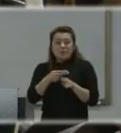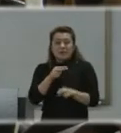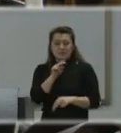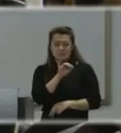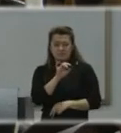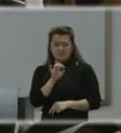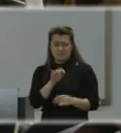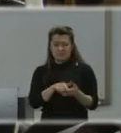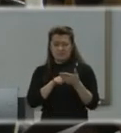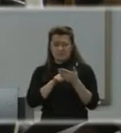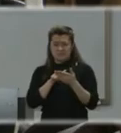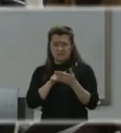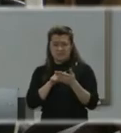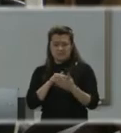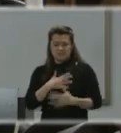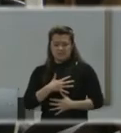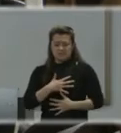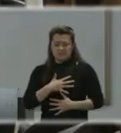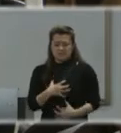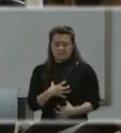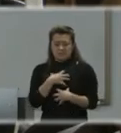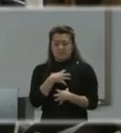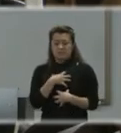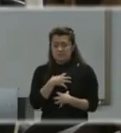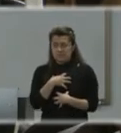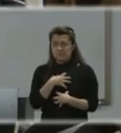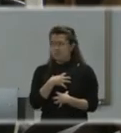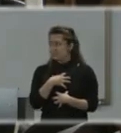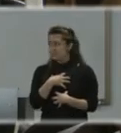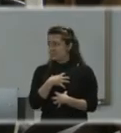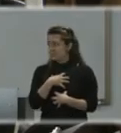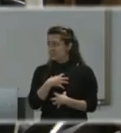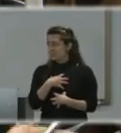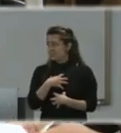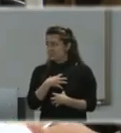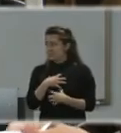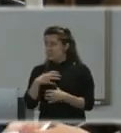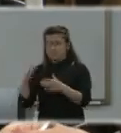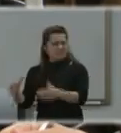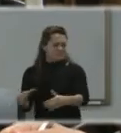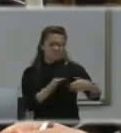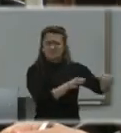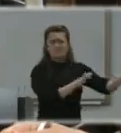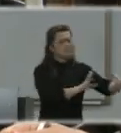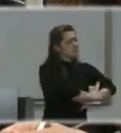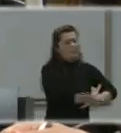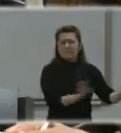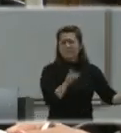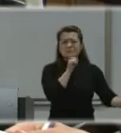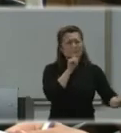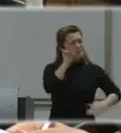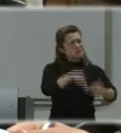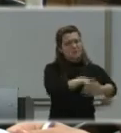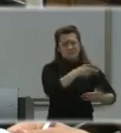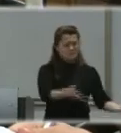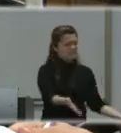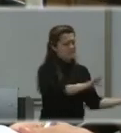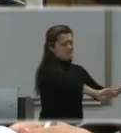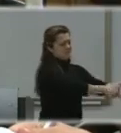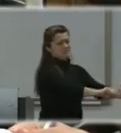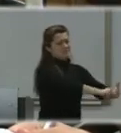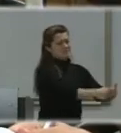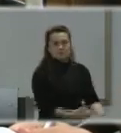es horrible, o sea, guardador, como o sea, sí, guárdelo en un cajón y le entrego las llaves,